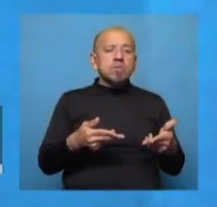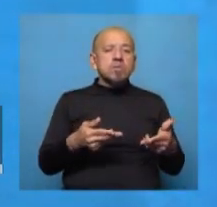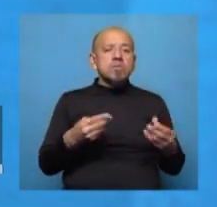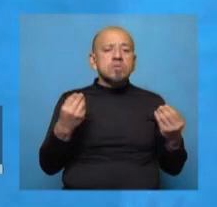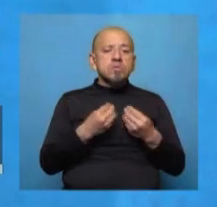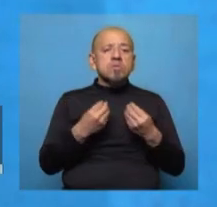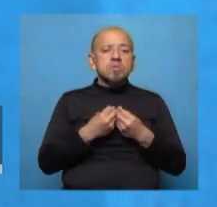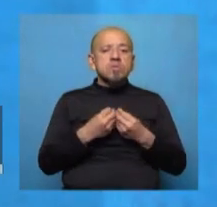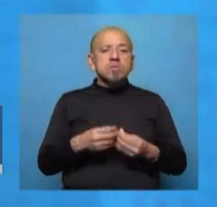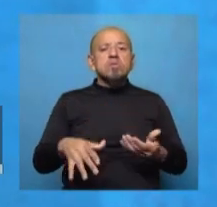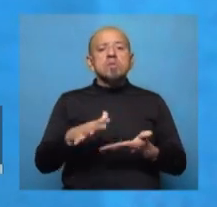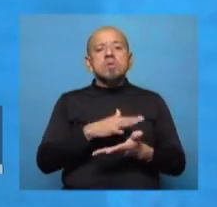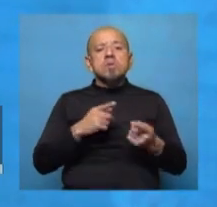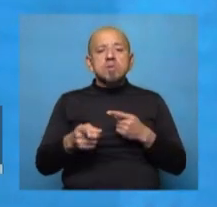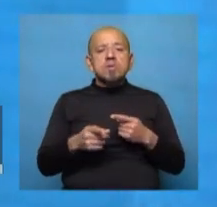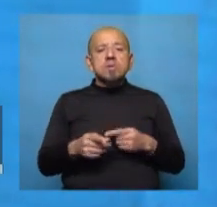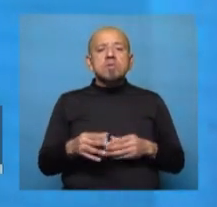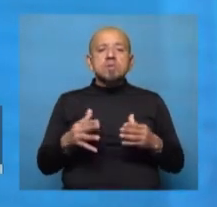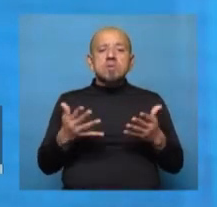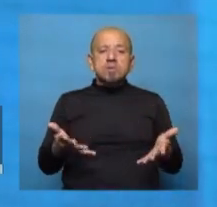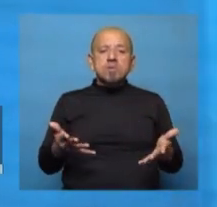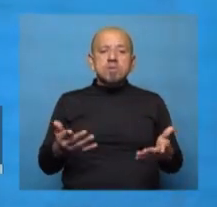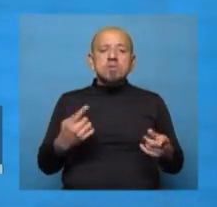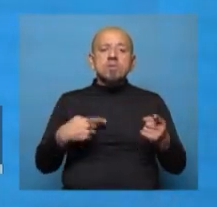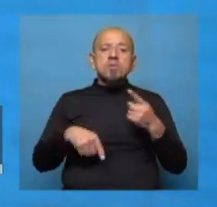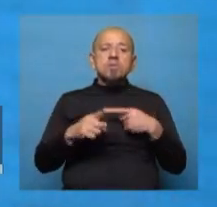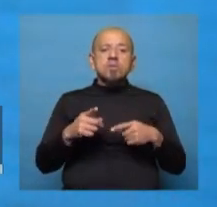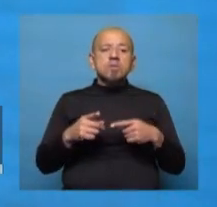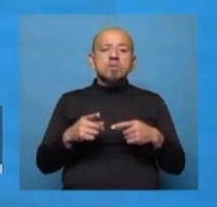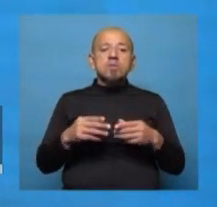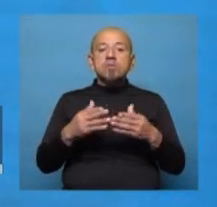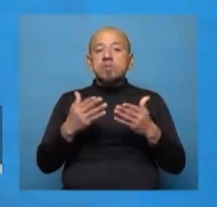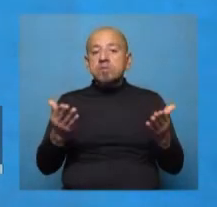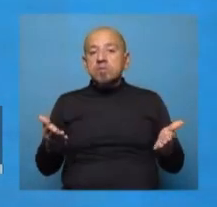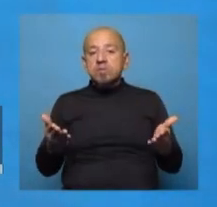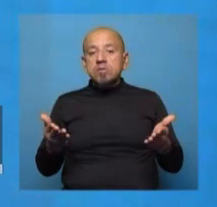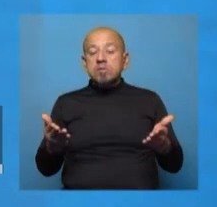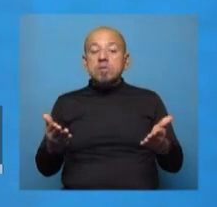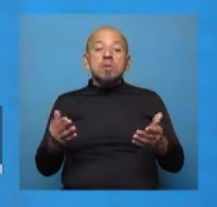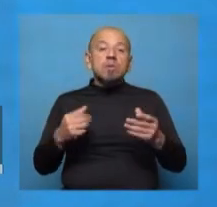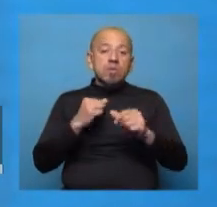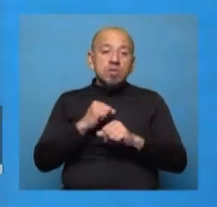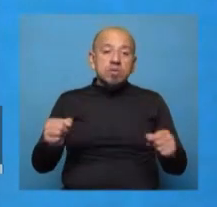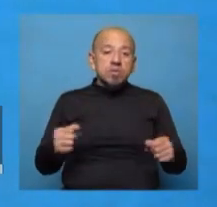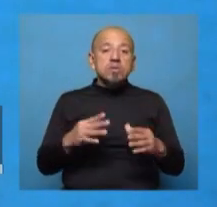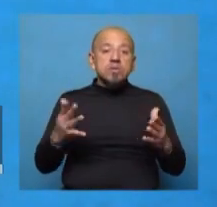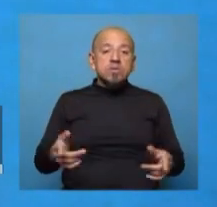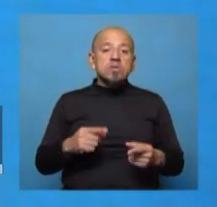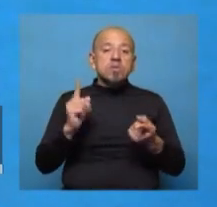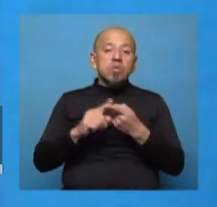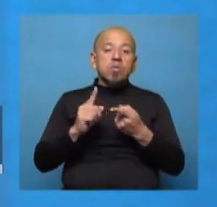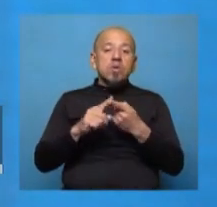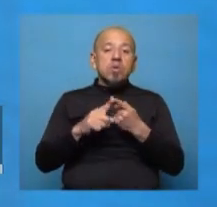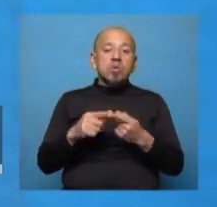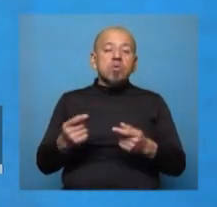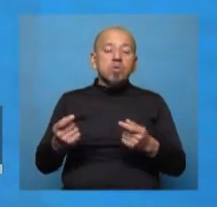cantidad de situaciones fue como como la cabecera de Puente fue como la punta de lanza para la concreción de acuerdos